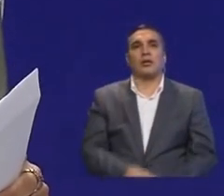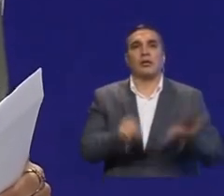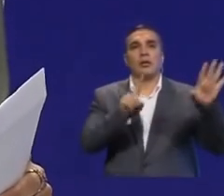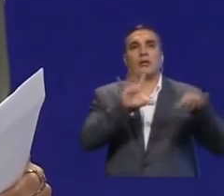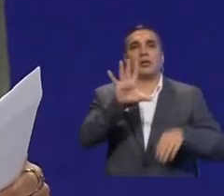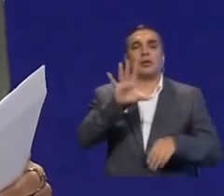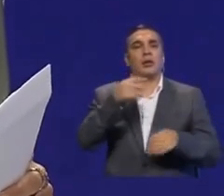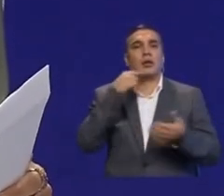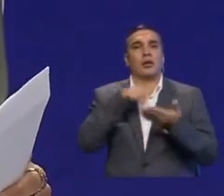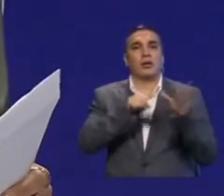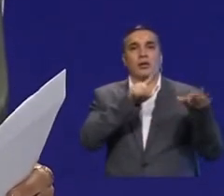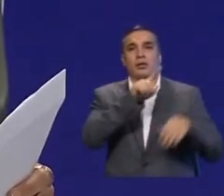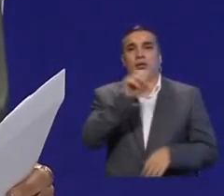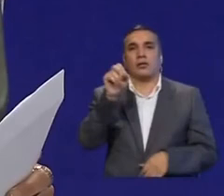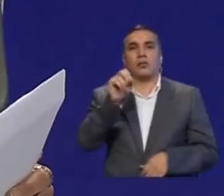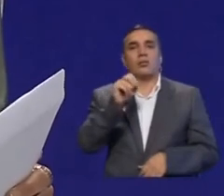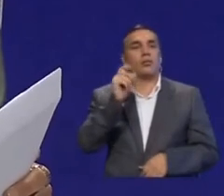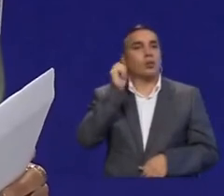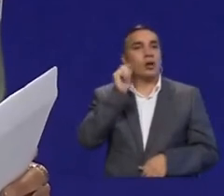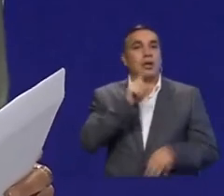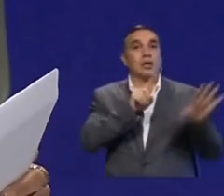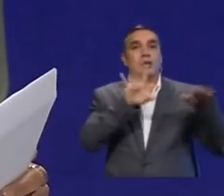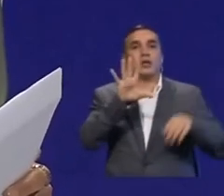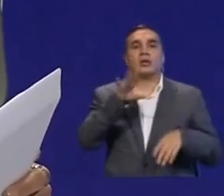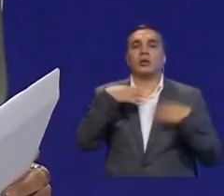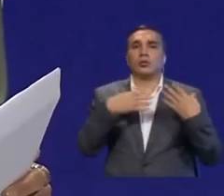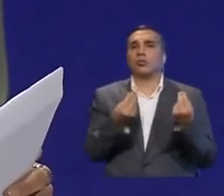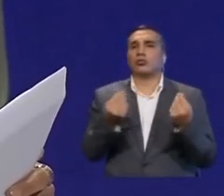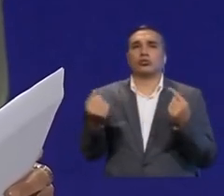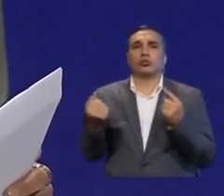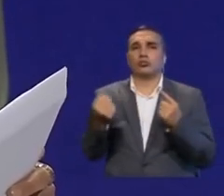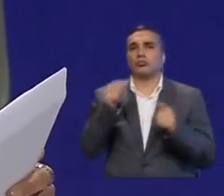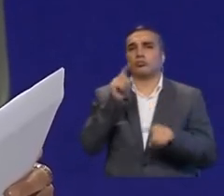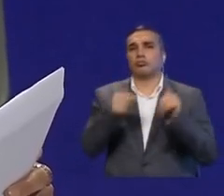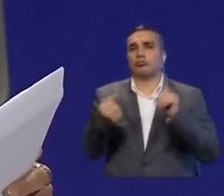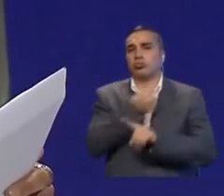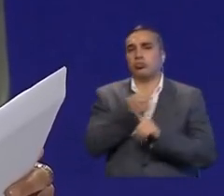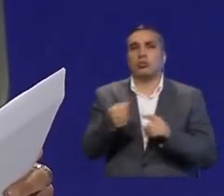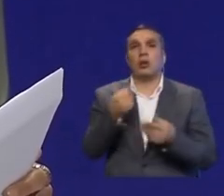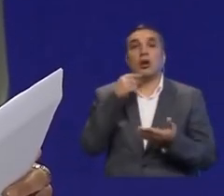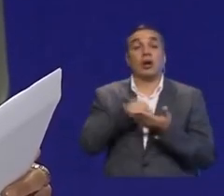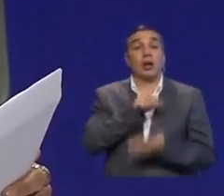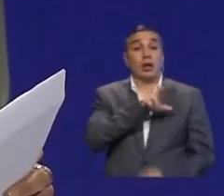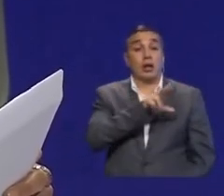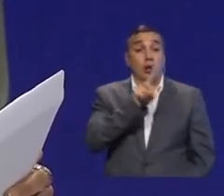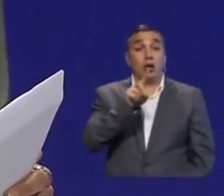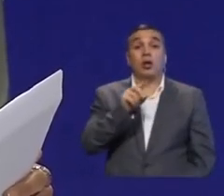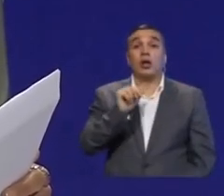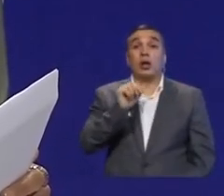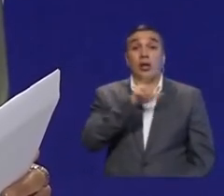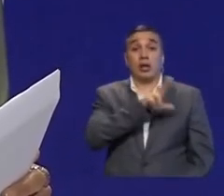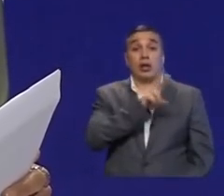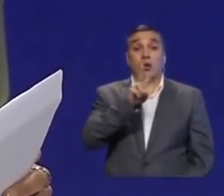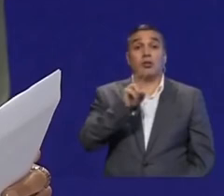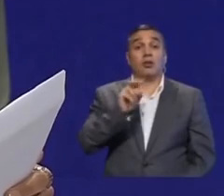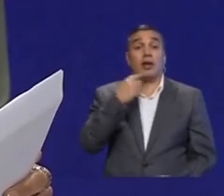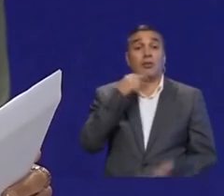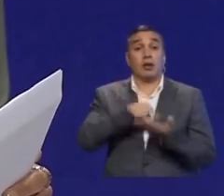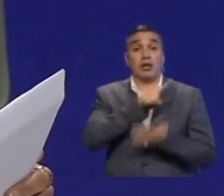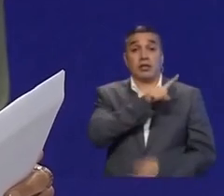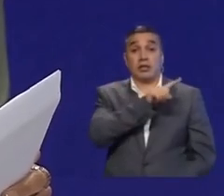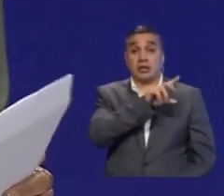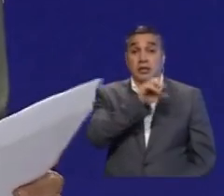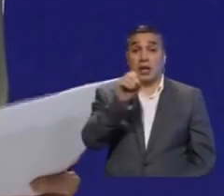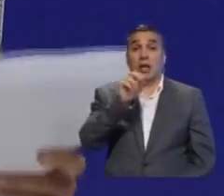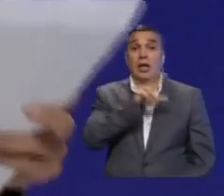65 de cada 100 mujeres han experimentado algún tipo de violencia de género a lo largo de toda su vida. 32 de cada 100 han vivido en el último año también